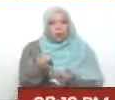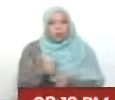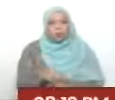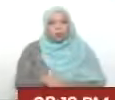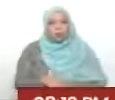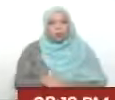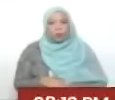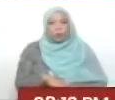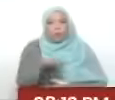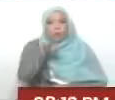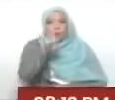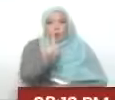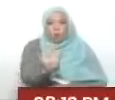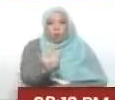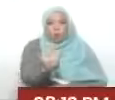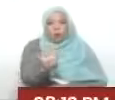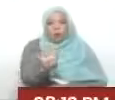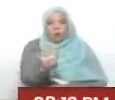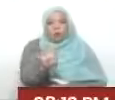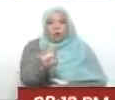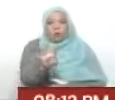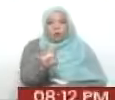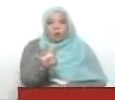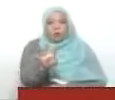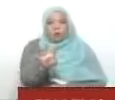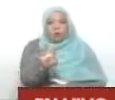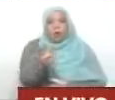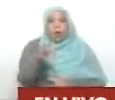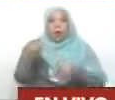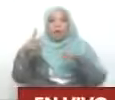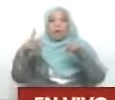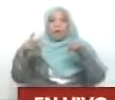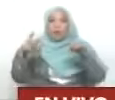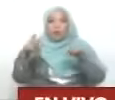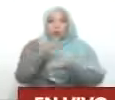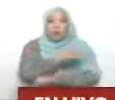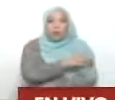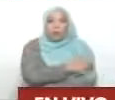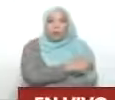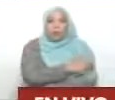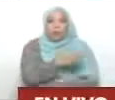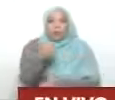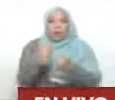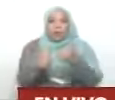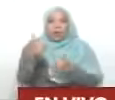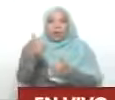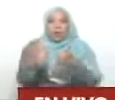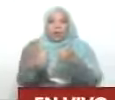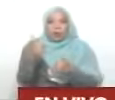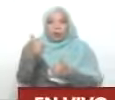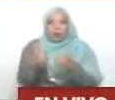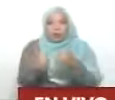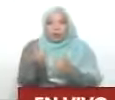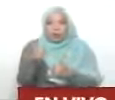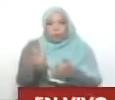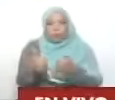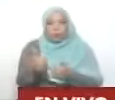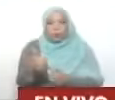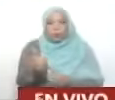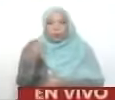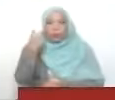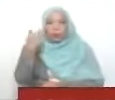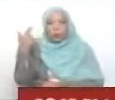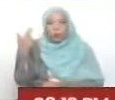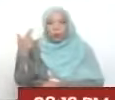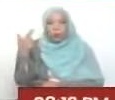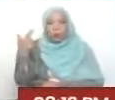Aquí traje 4 patarucos de los 9. Pero prometo que los voy a nombrar a todos. Porque es la única forma de que yo vea